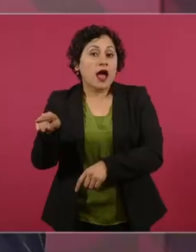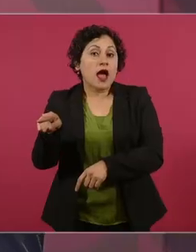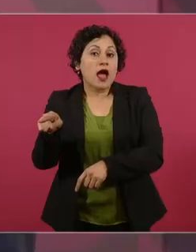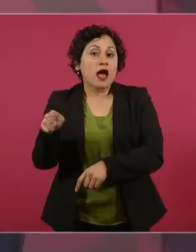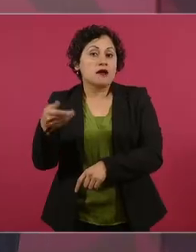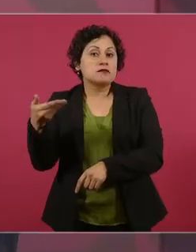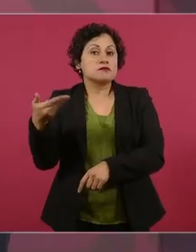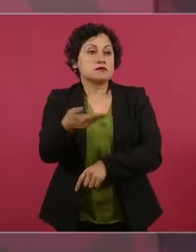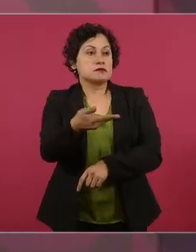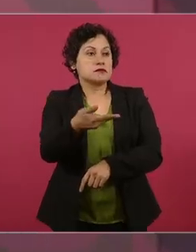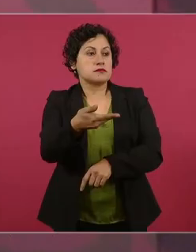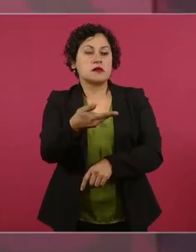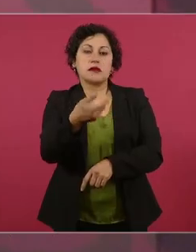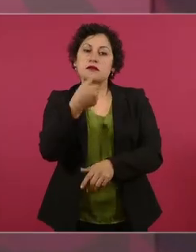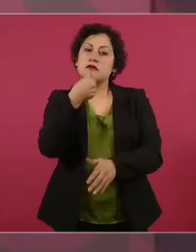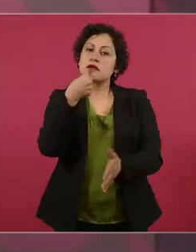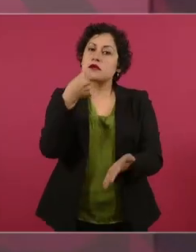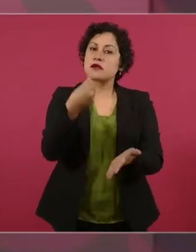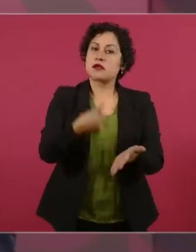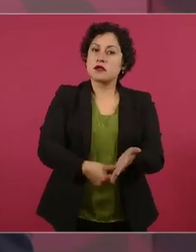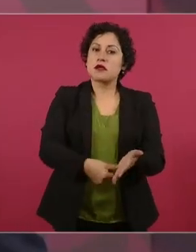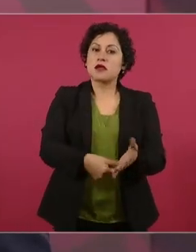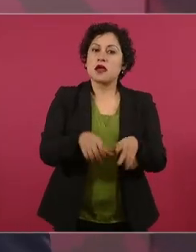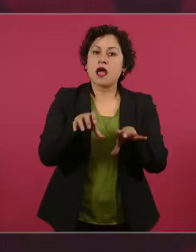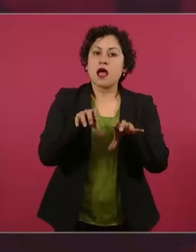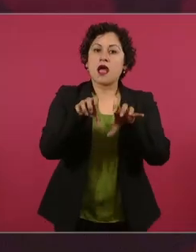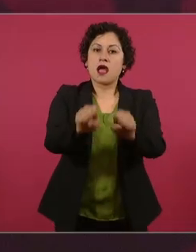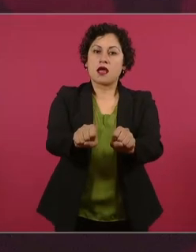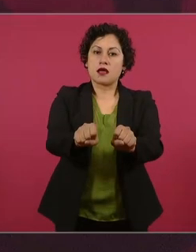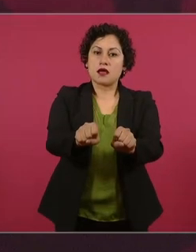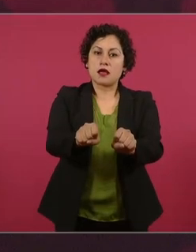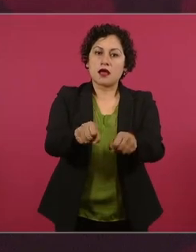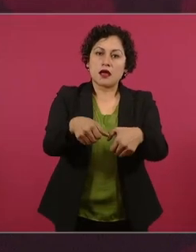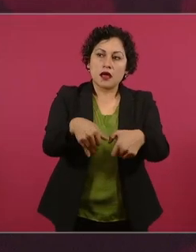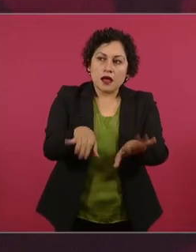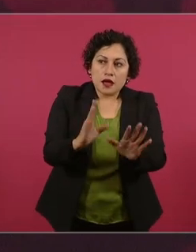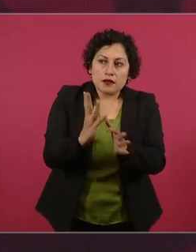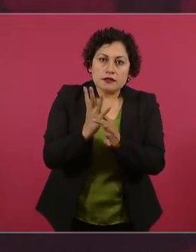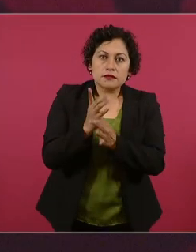contra el supuesto segundo tirador.